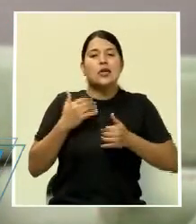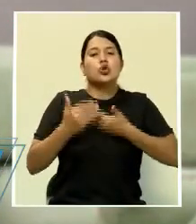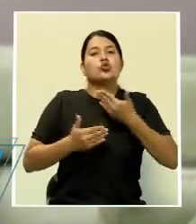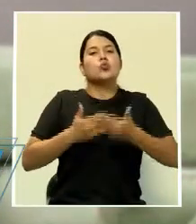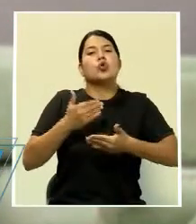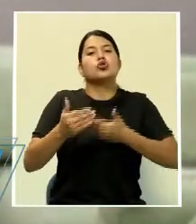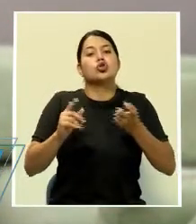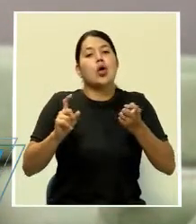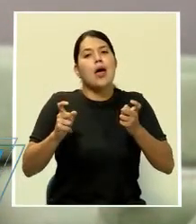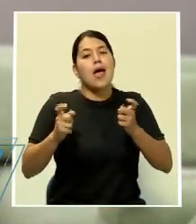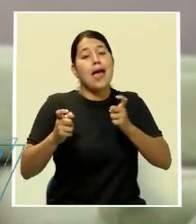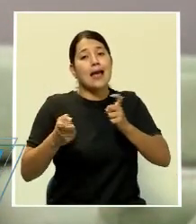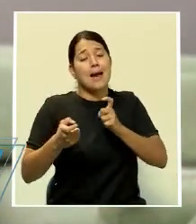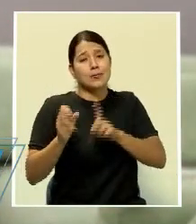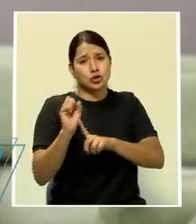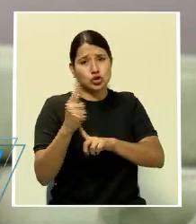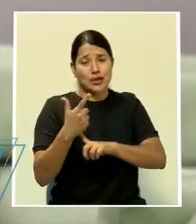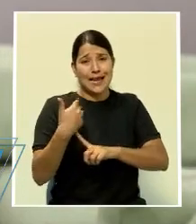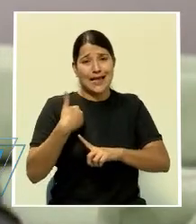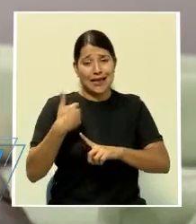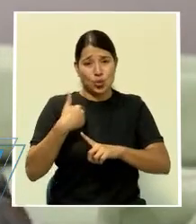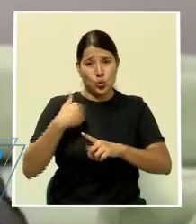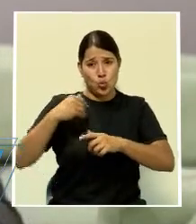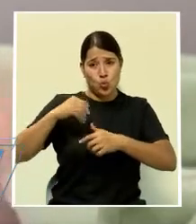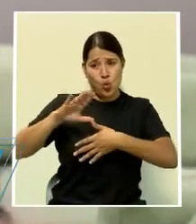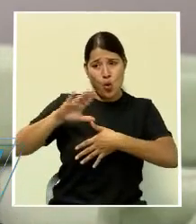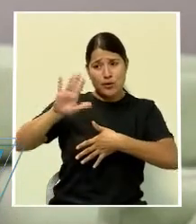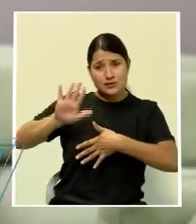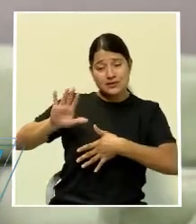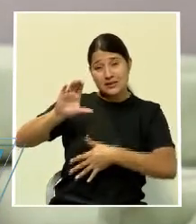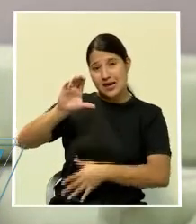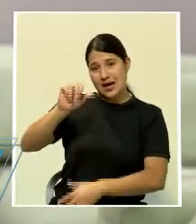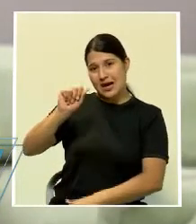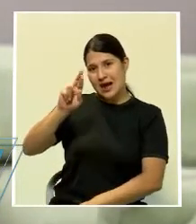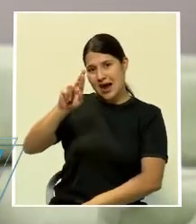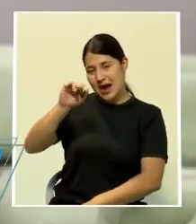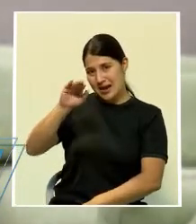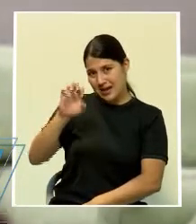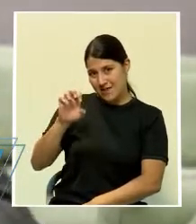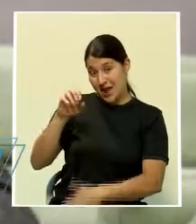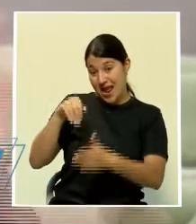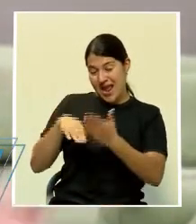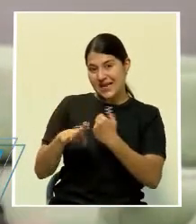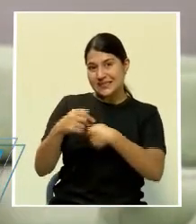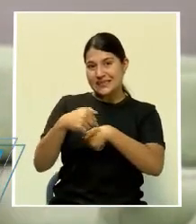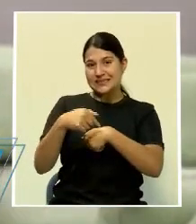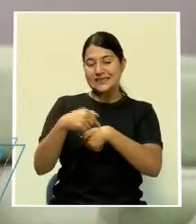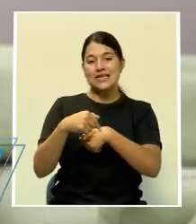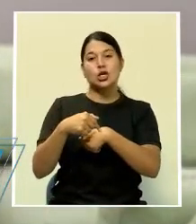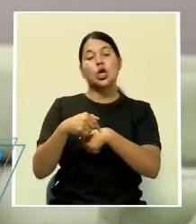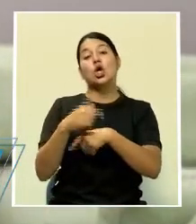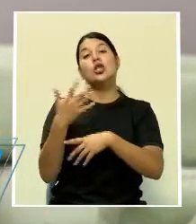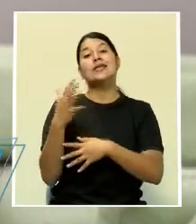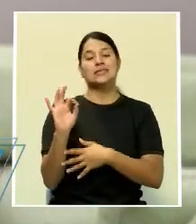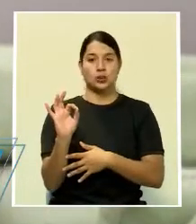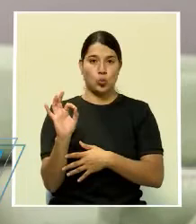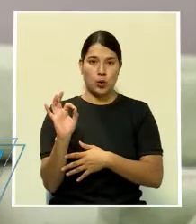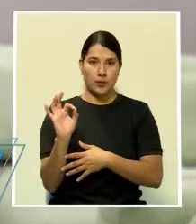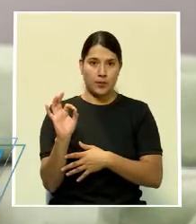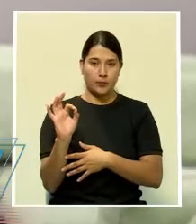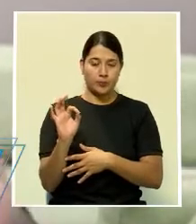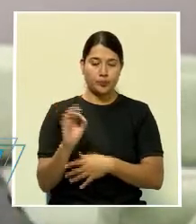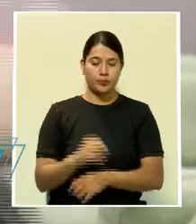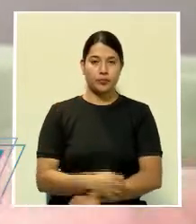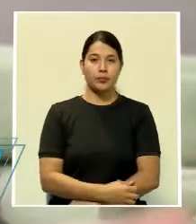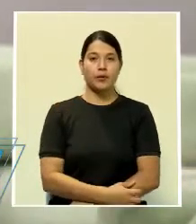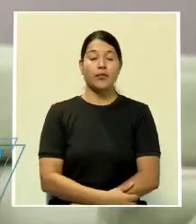social que vivió el Caribe en periodos tan particulares como el siglo XIX. Pienso, por ejemplo, en la Revolución